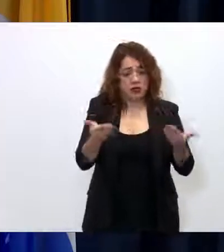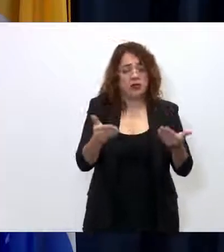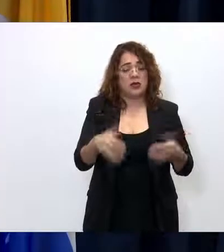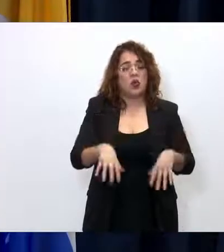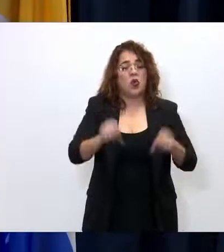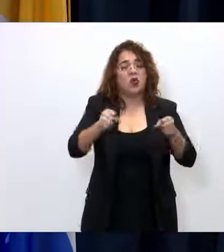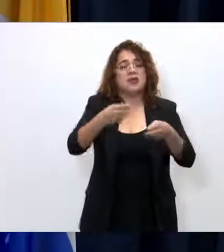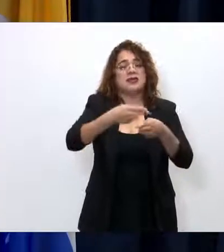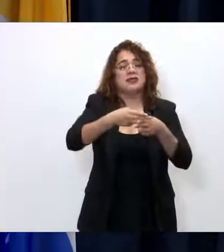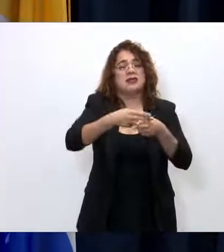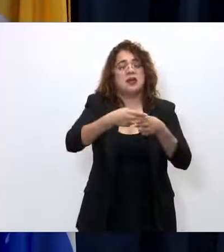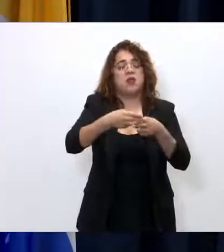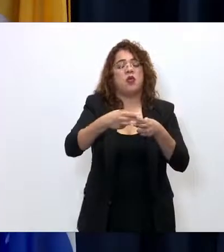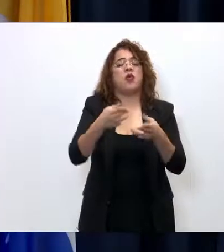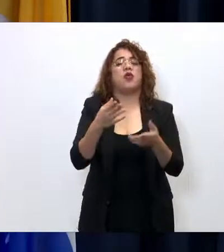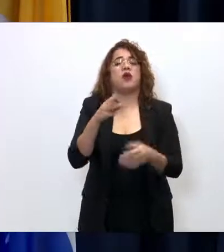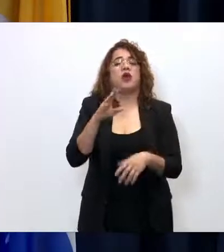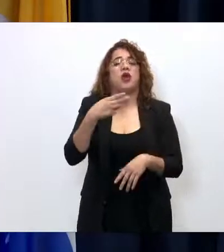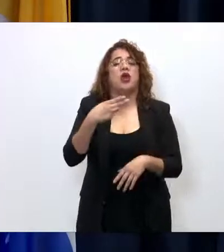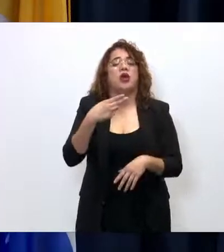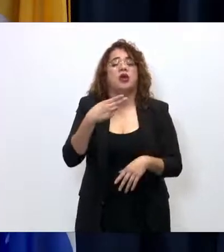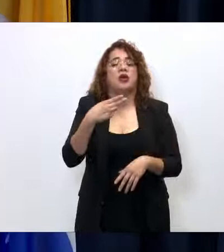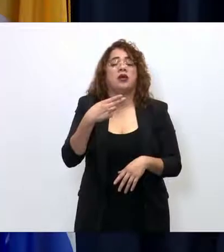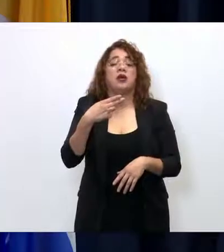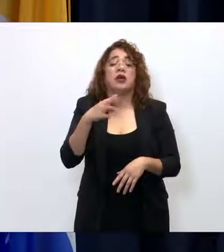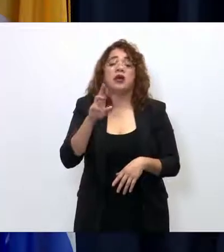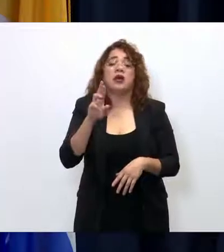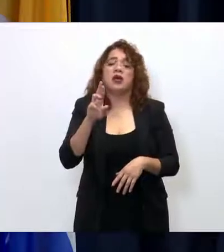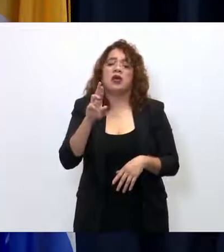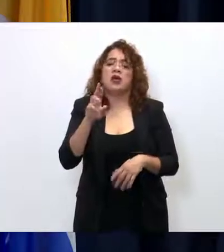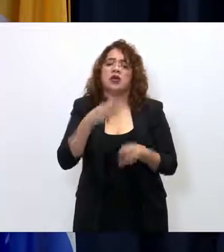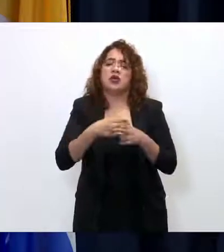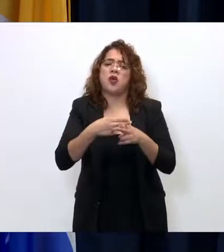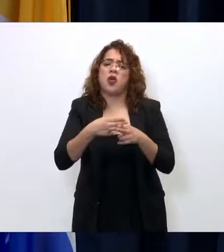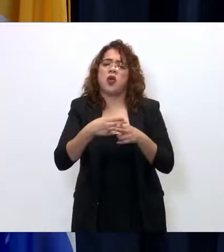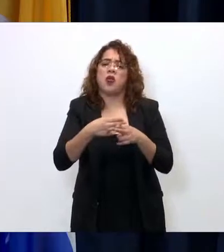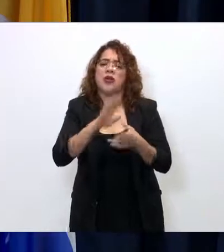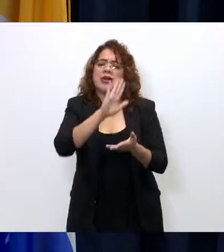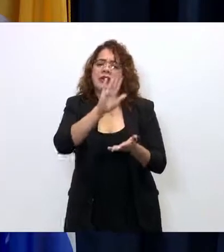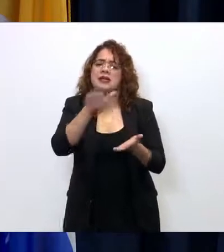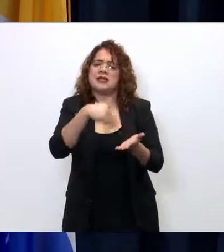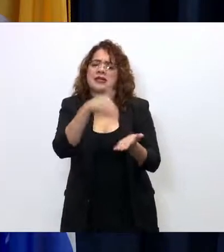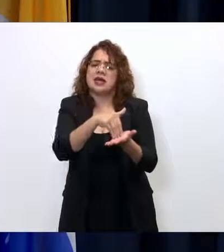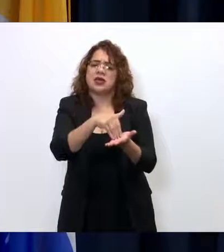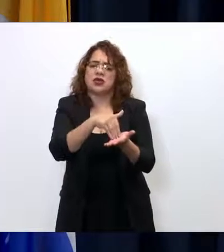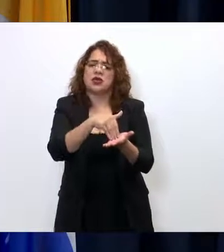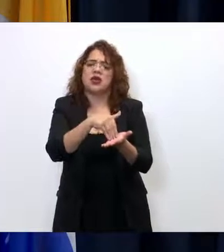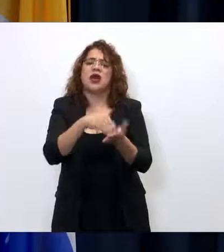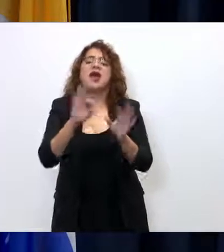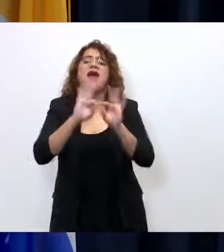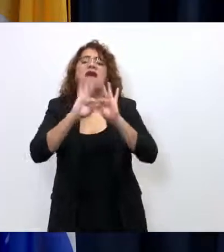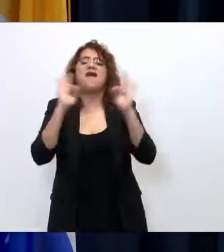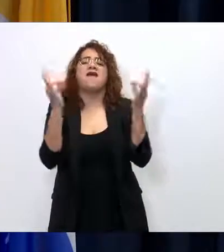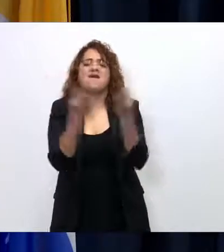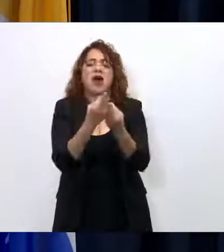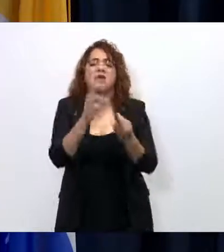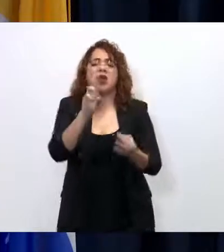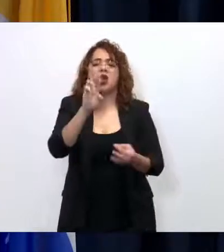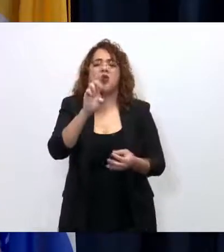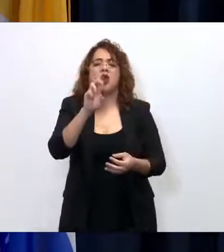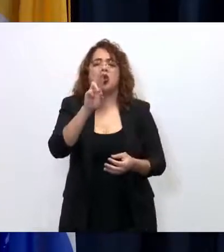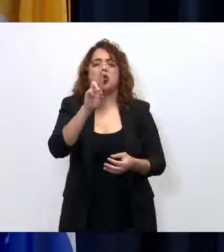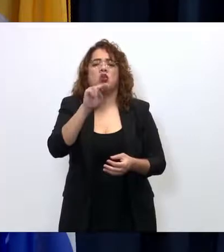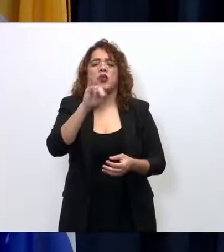de Convenciones de nuestra ciudad. Para empezar, queremos que todos sepan que esto de ninguna